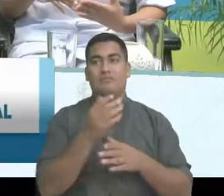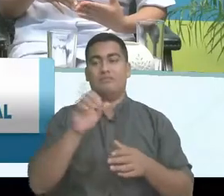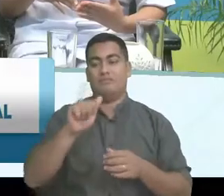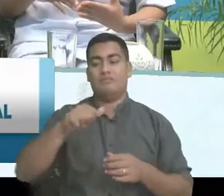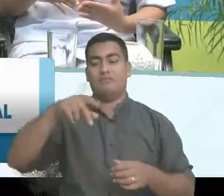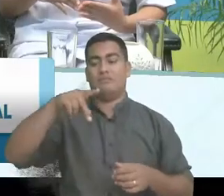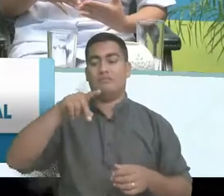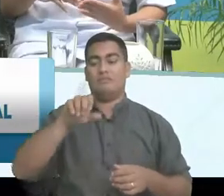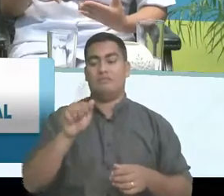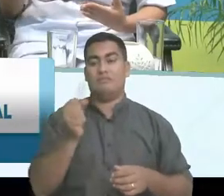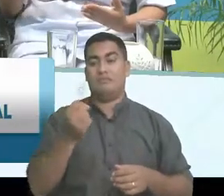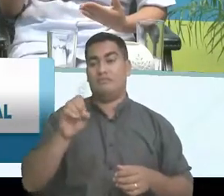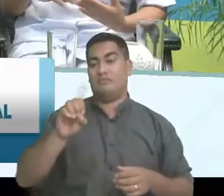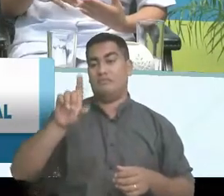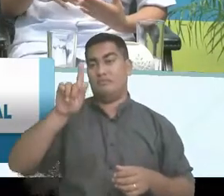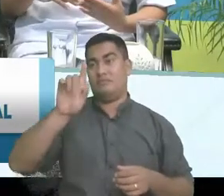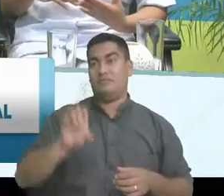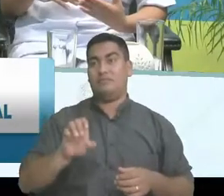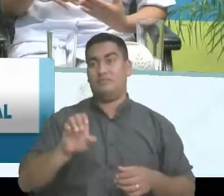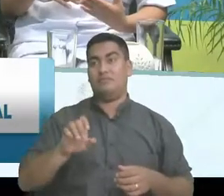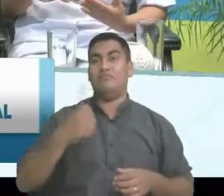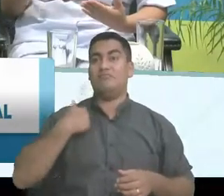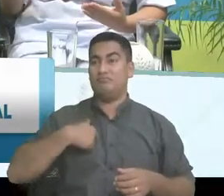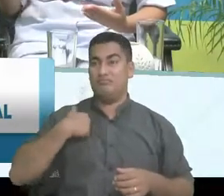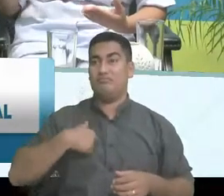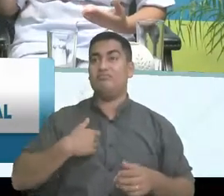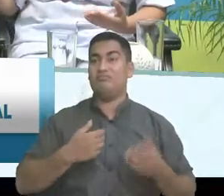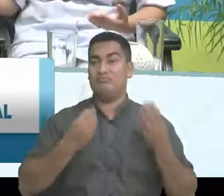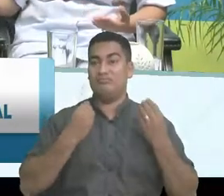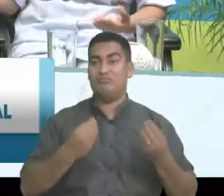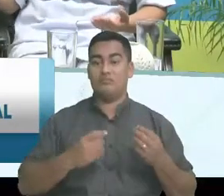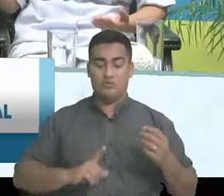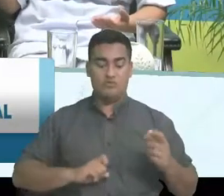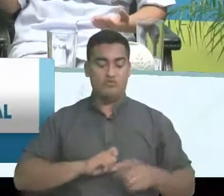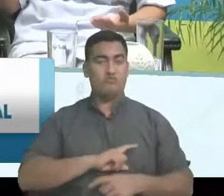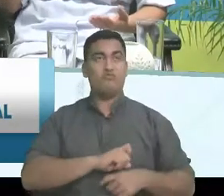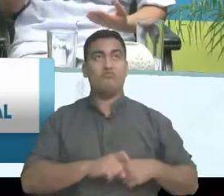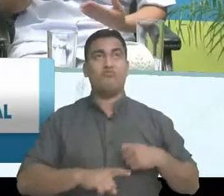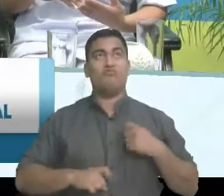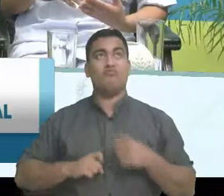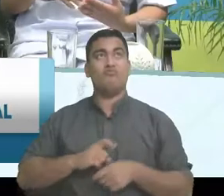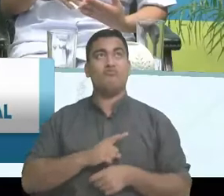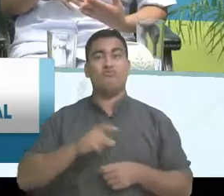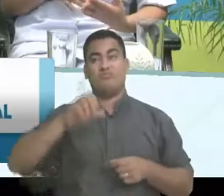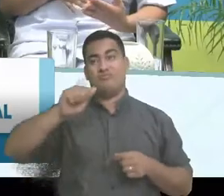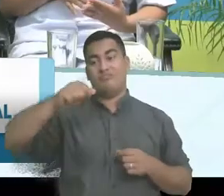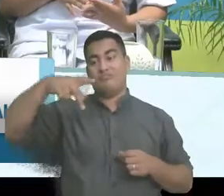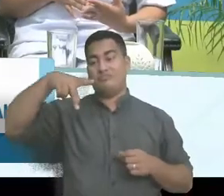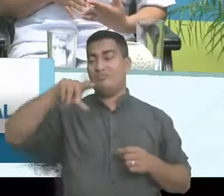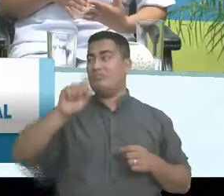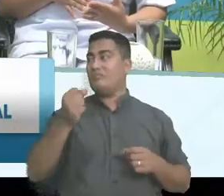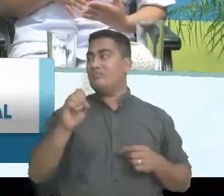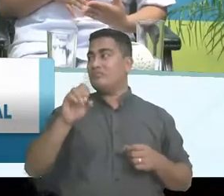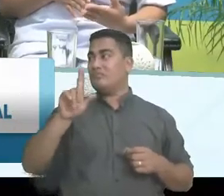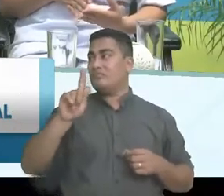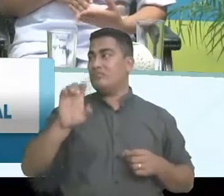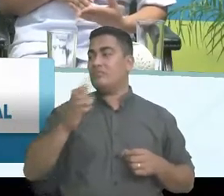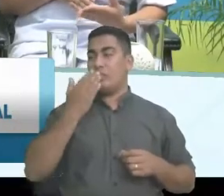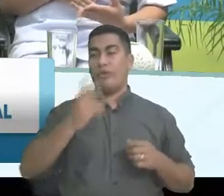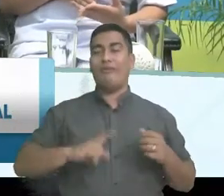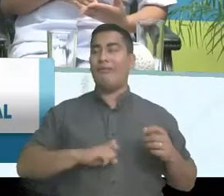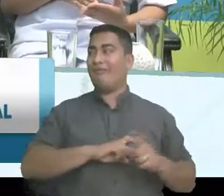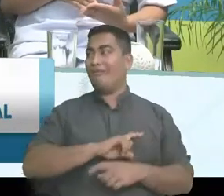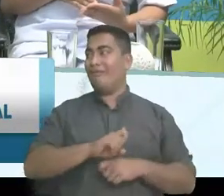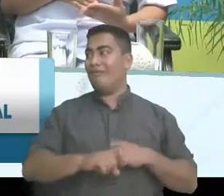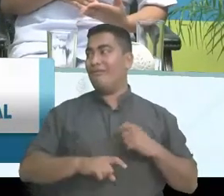apazote, cuando tenemos demasiados parásitos, como les dicen las mamás. El apazote es muy buen desparasitante.